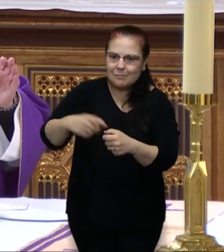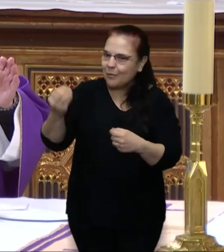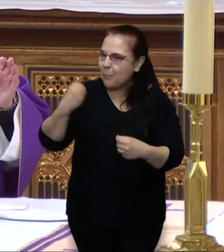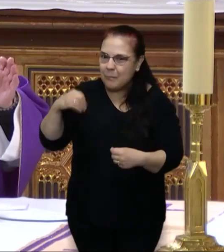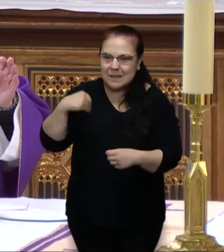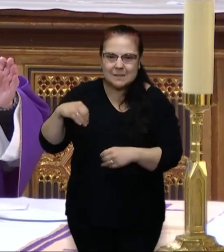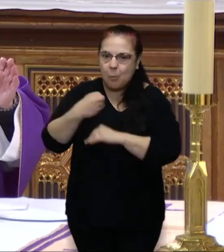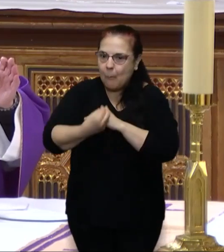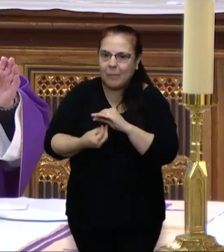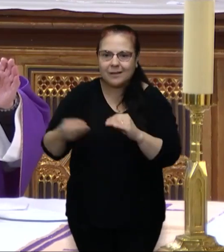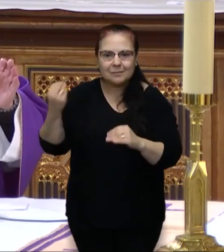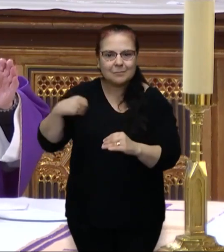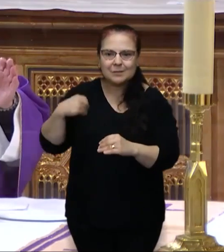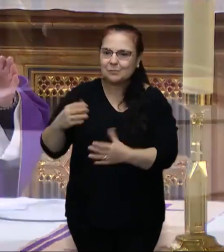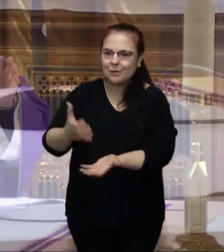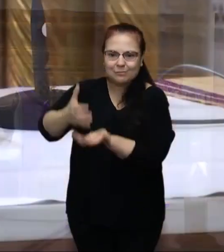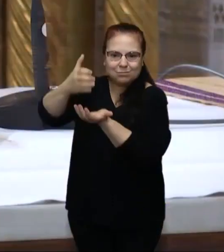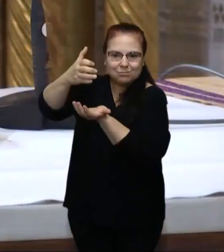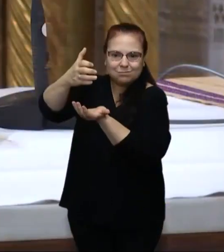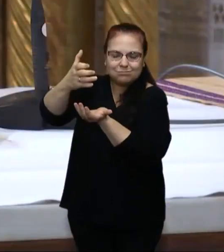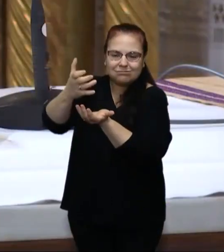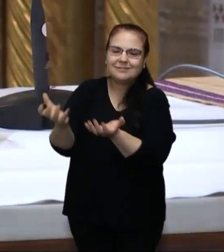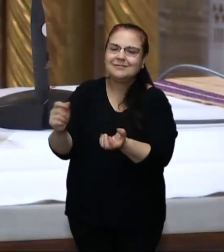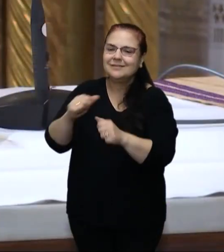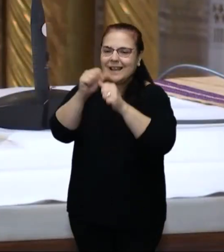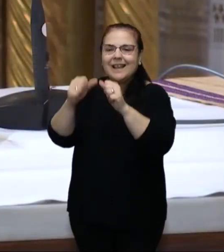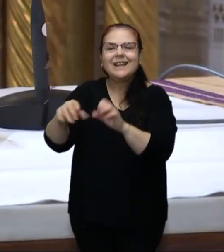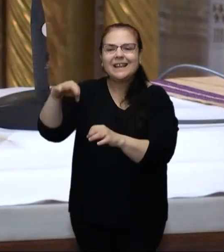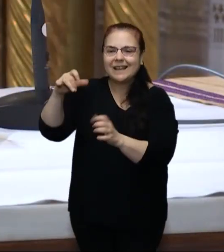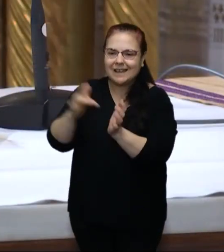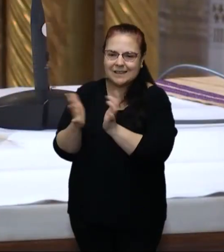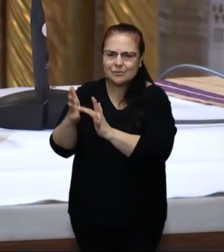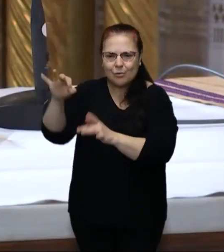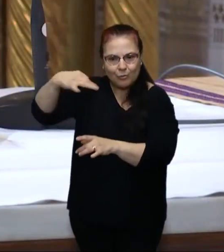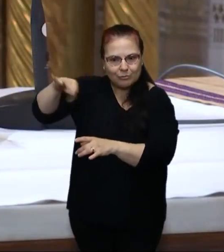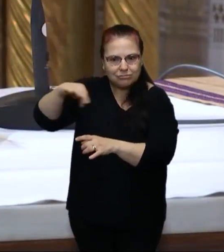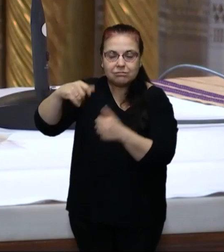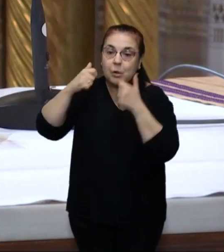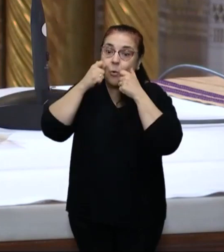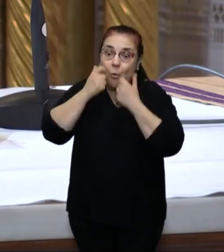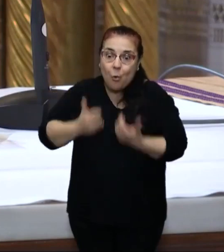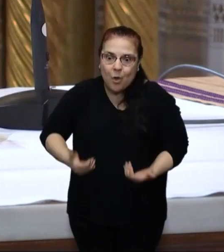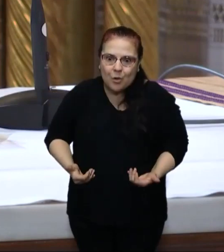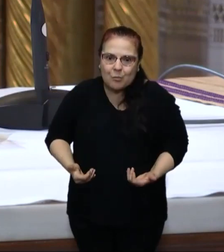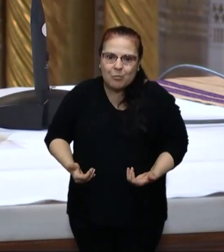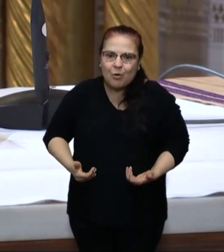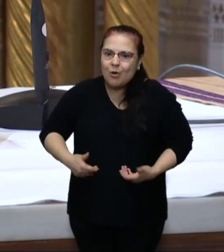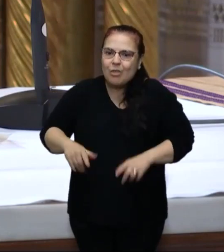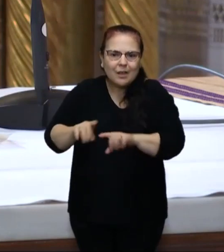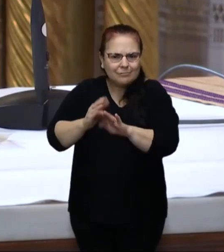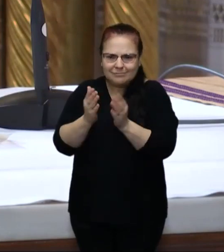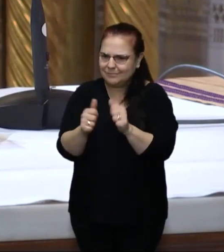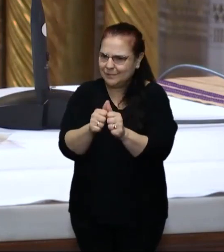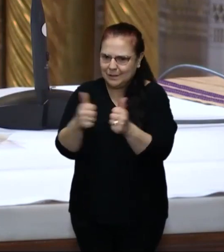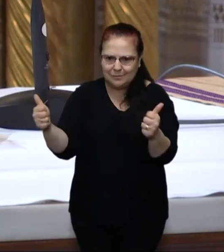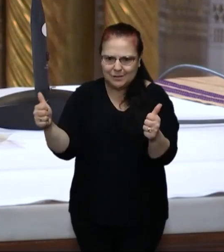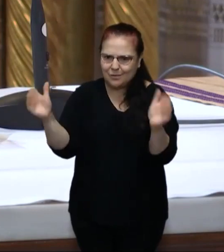mismo pan y de un mismo cáliz, formen en Cristo un solo cuerpo en el que no haya ninguna división.